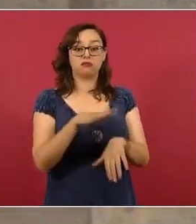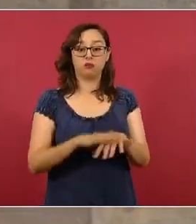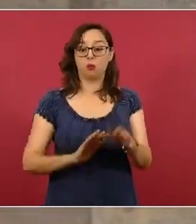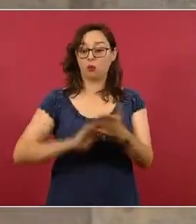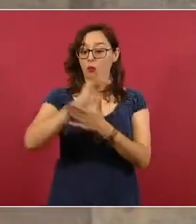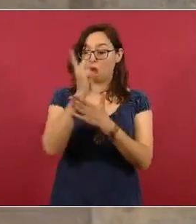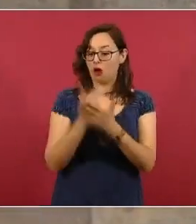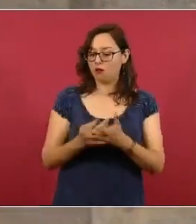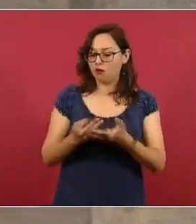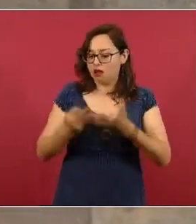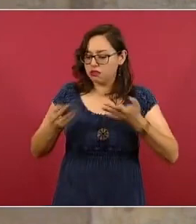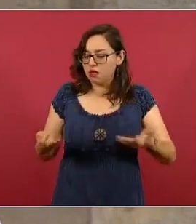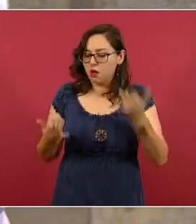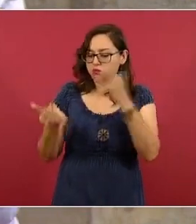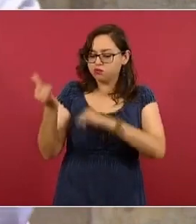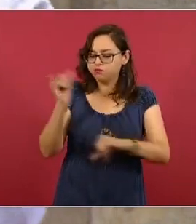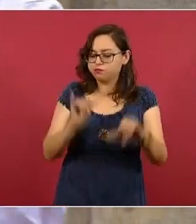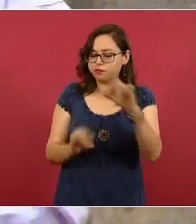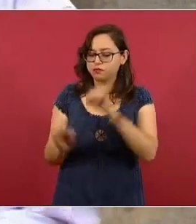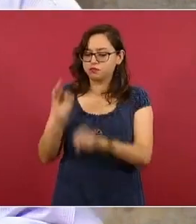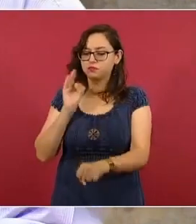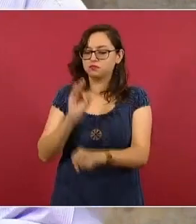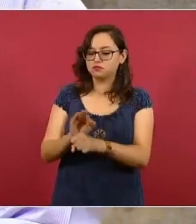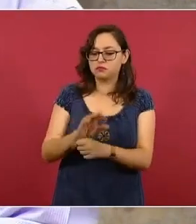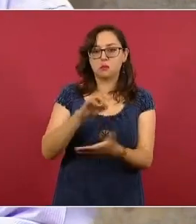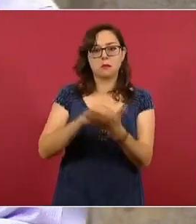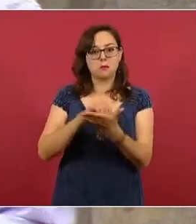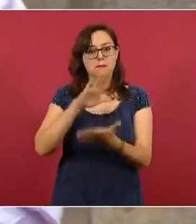un avance muy importante en el país.